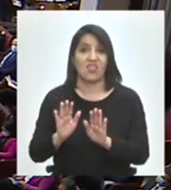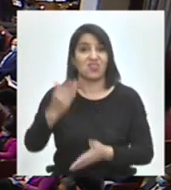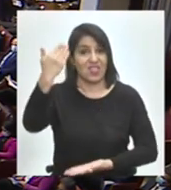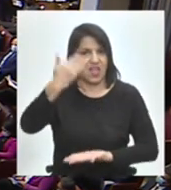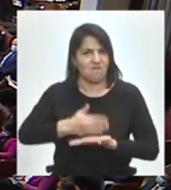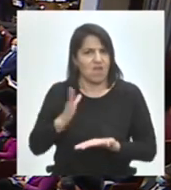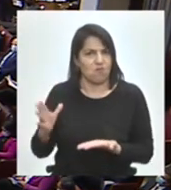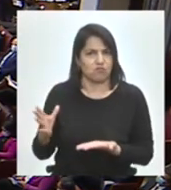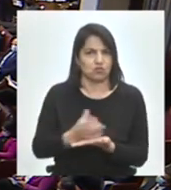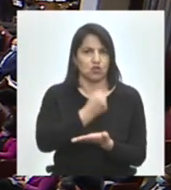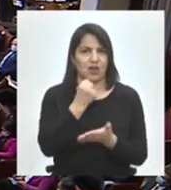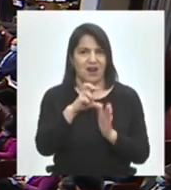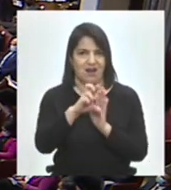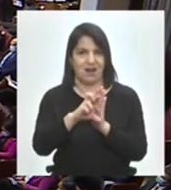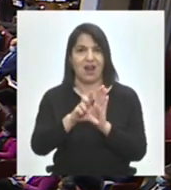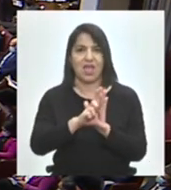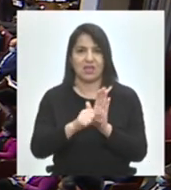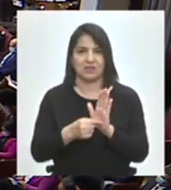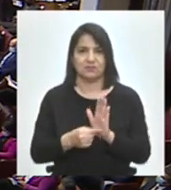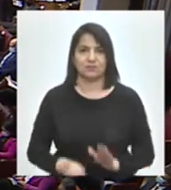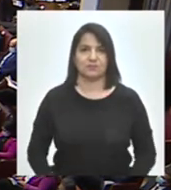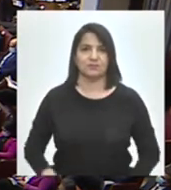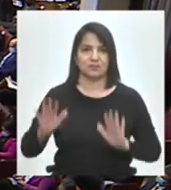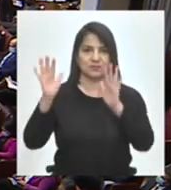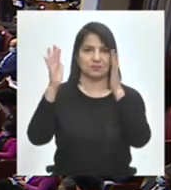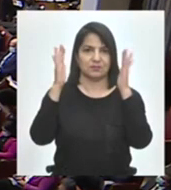antes esta ley.